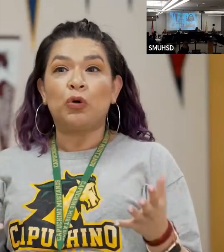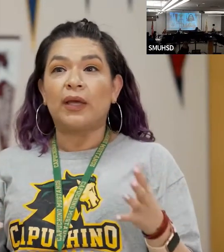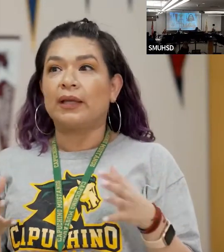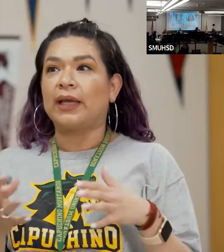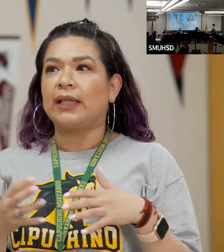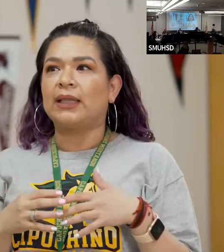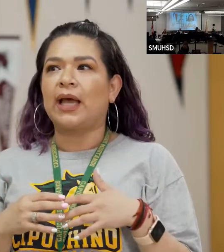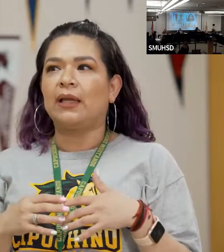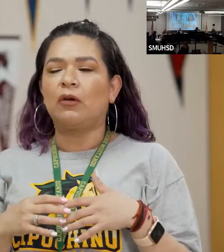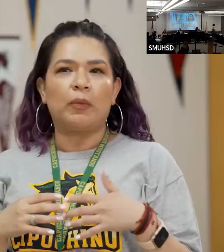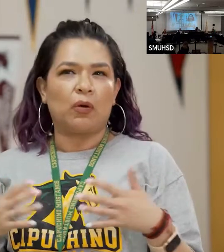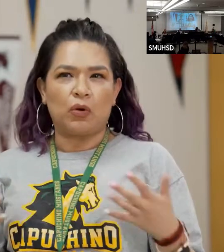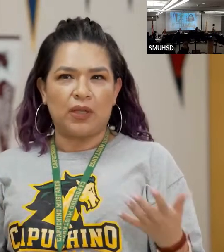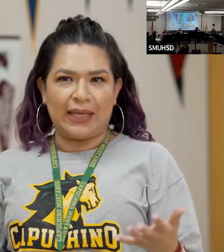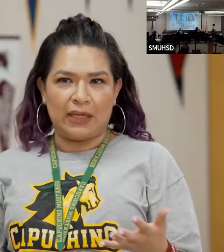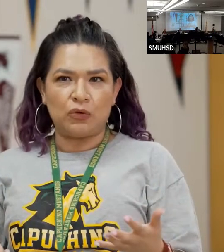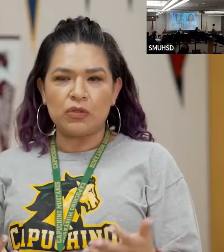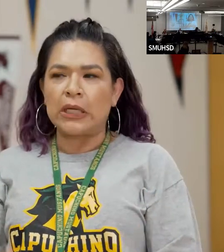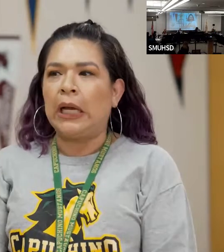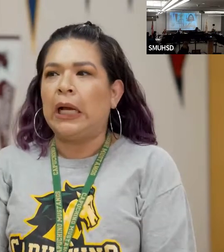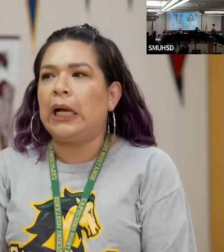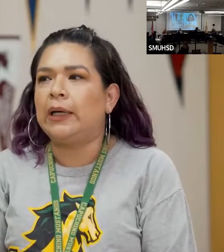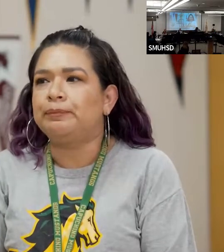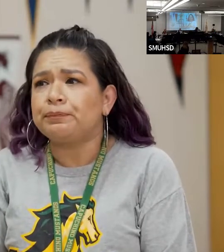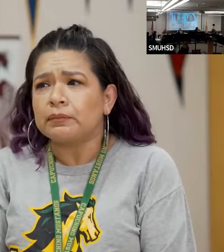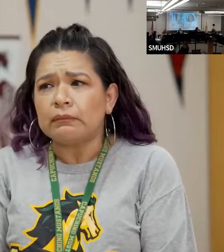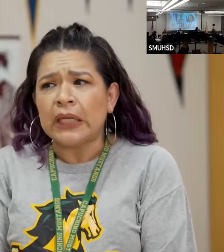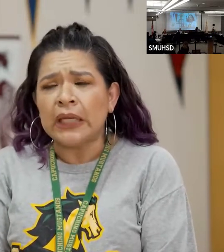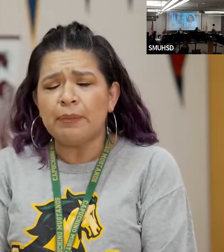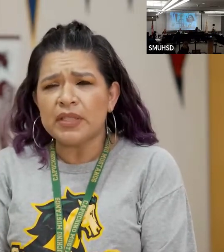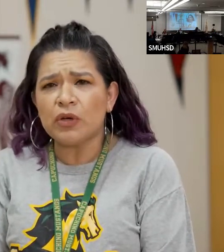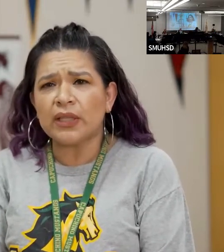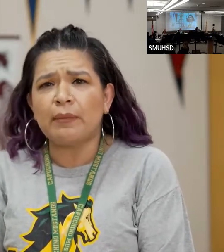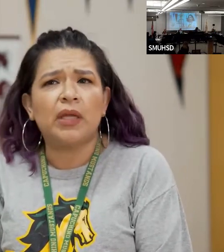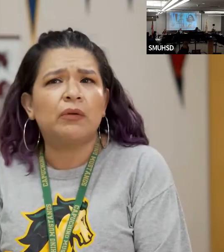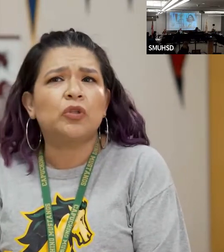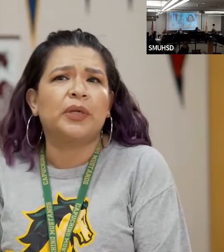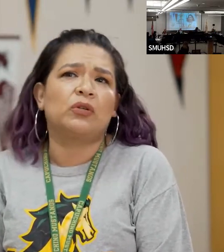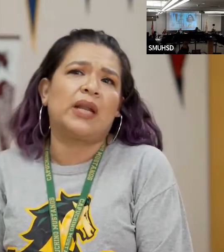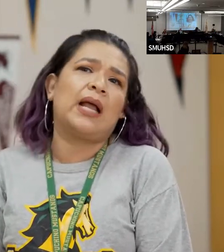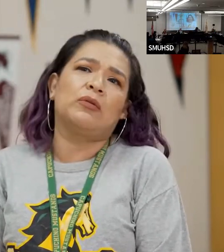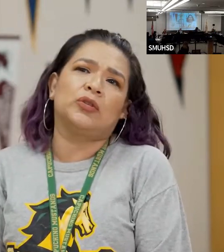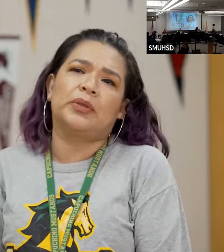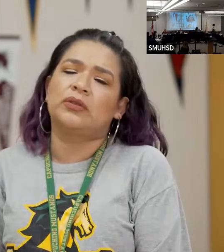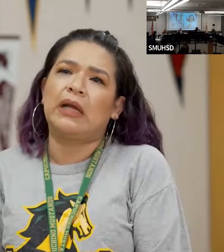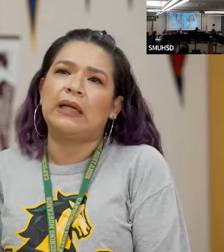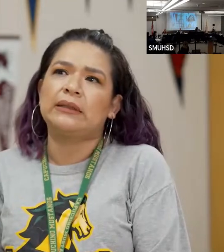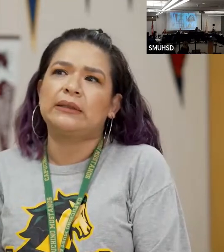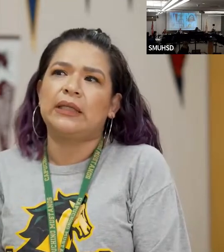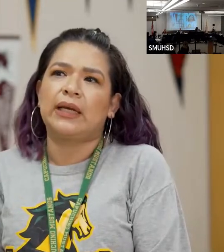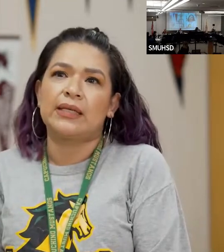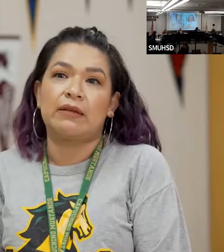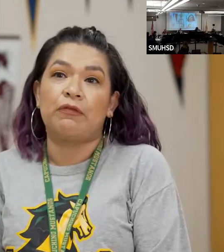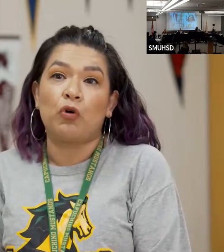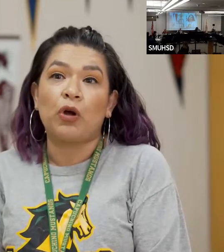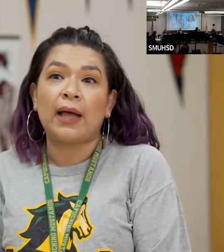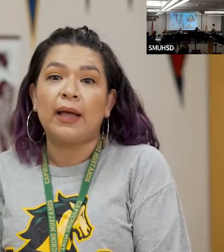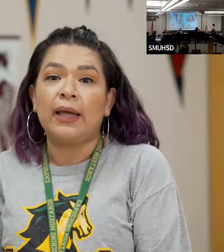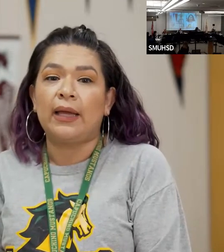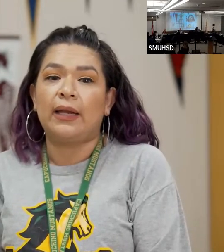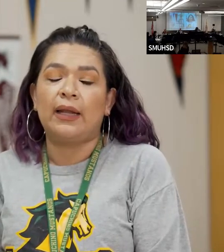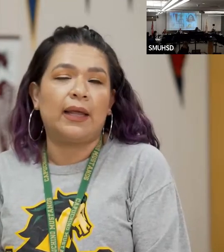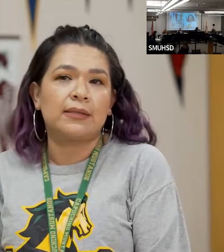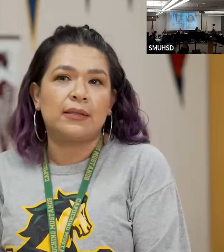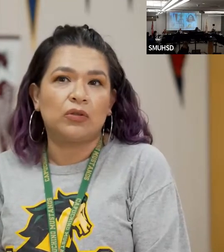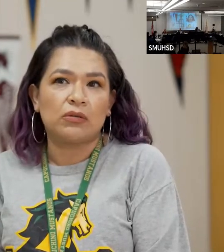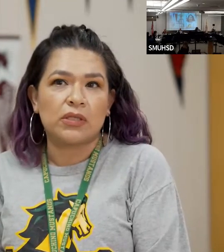mejor futuro, que traen lo mejor de ellos. Y pienso que también nuestro personal que se